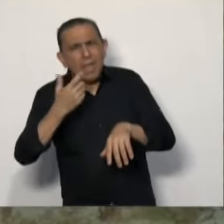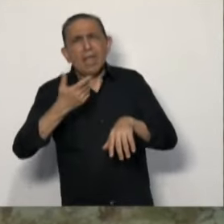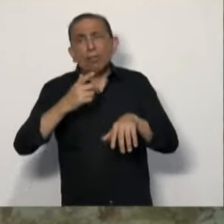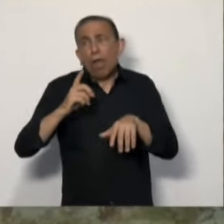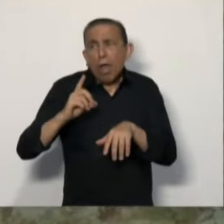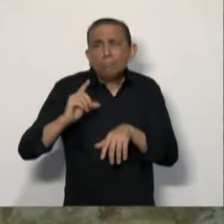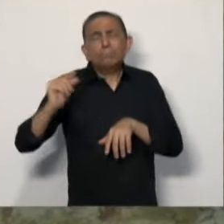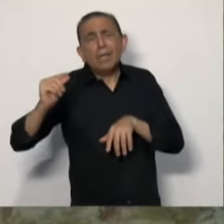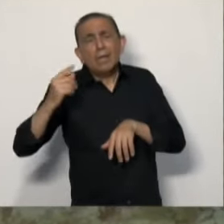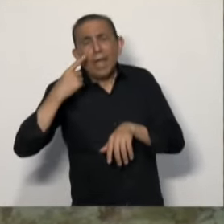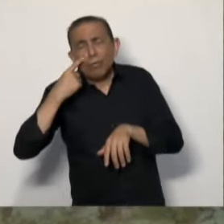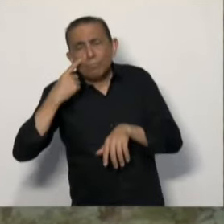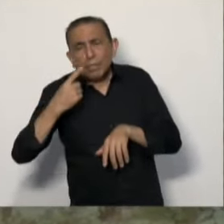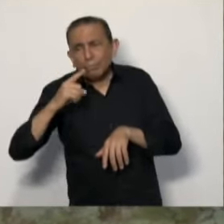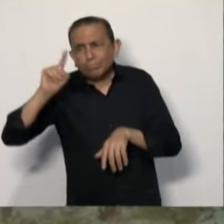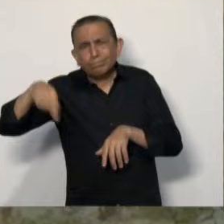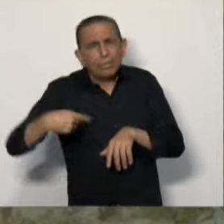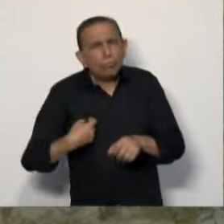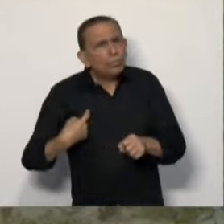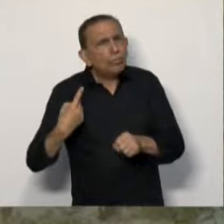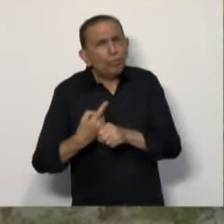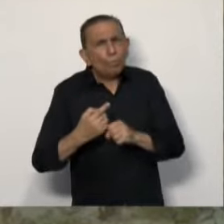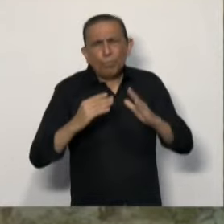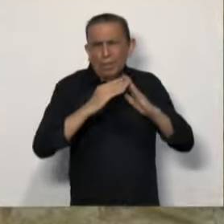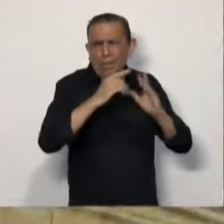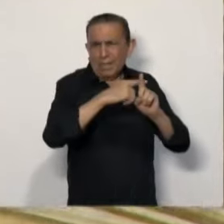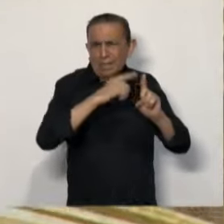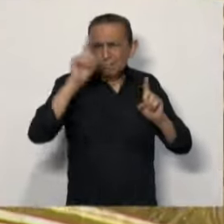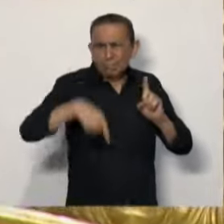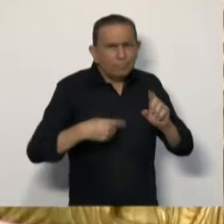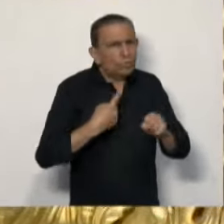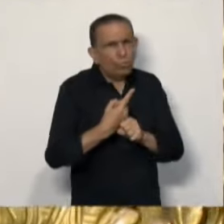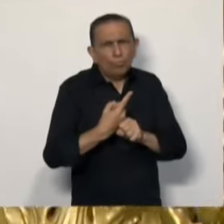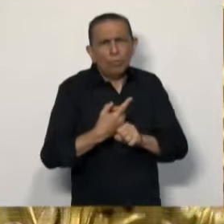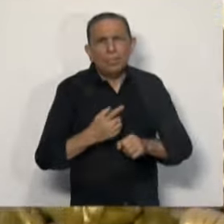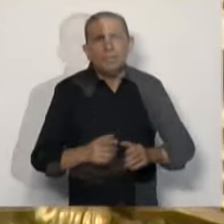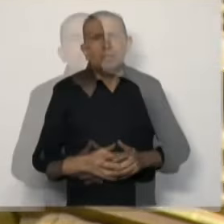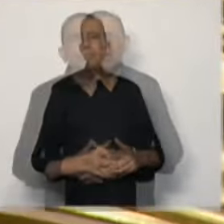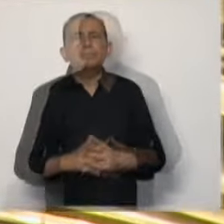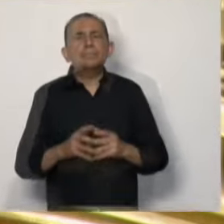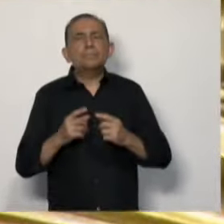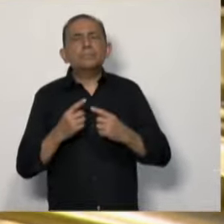avanzada, lejanía o prisión, no pueden llegar hasta el templo.